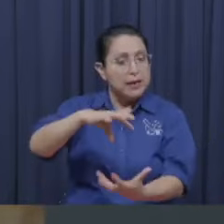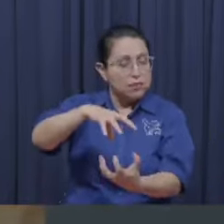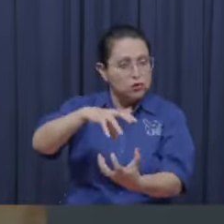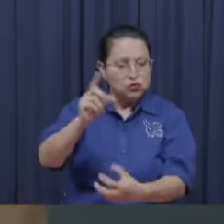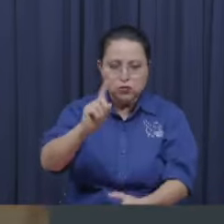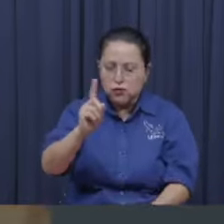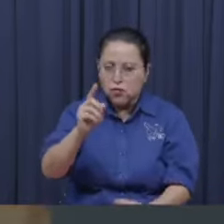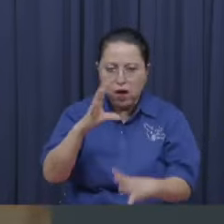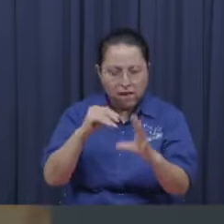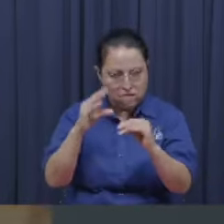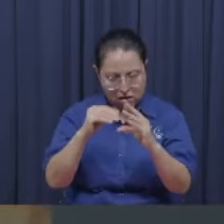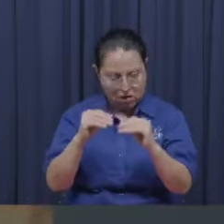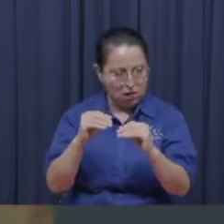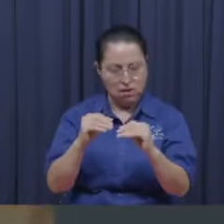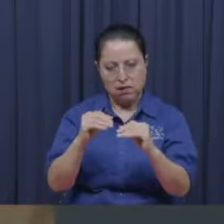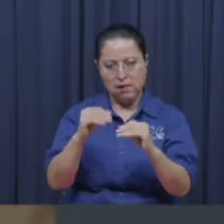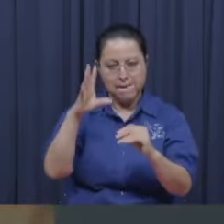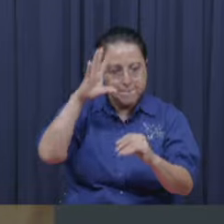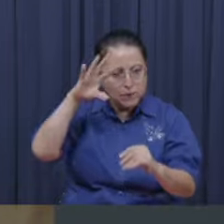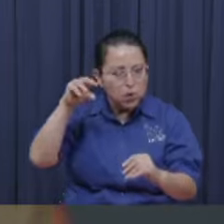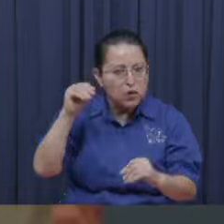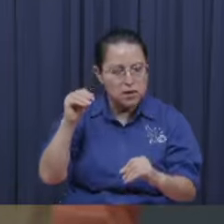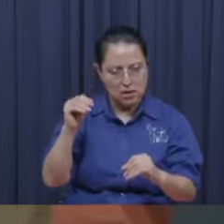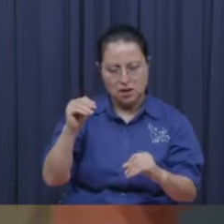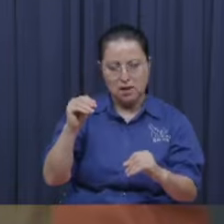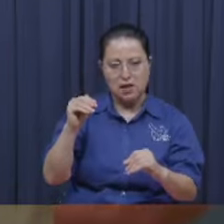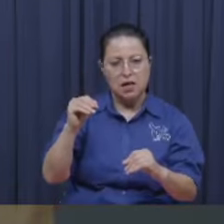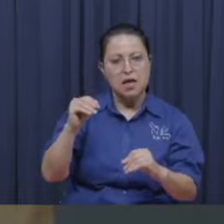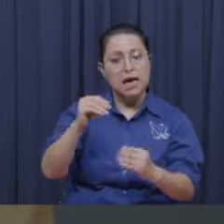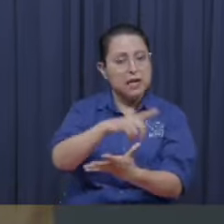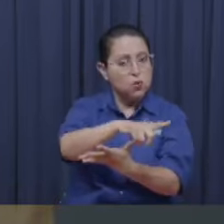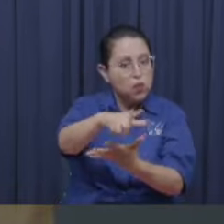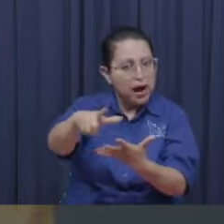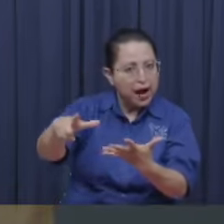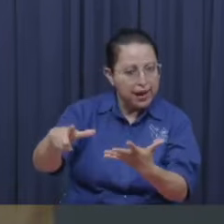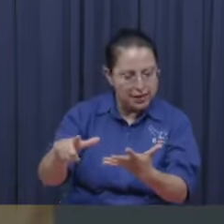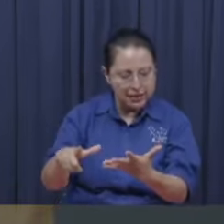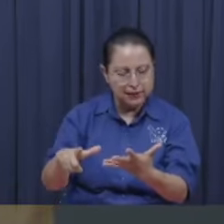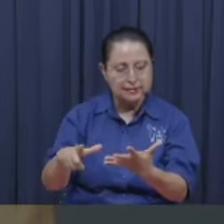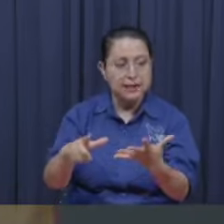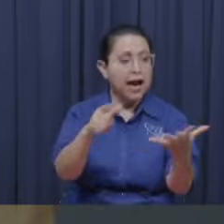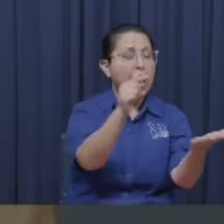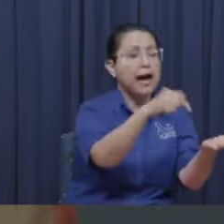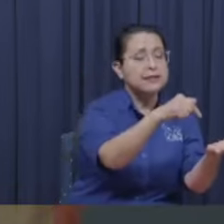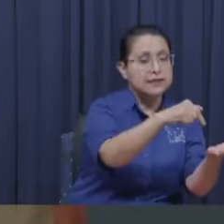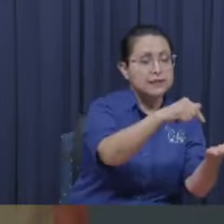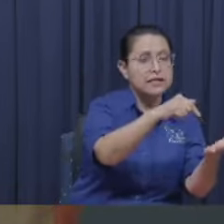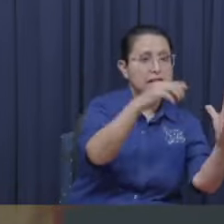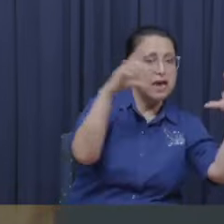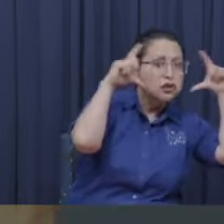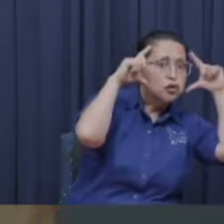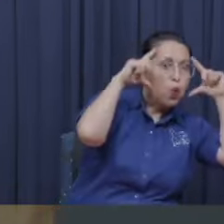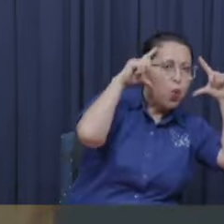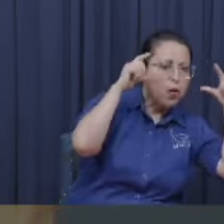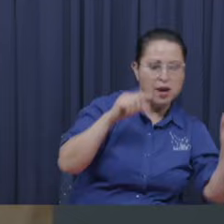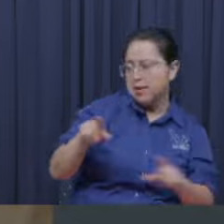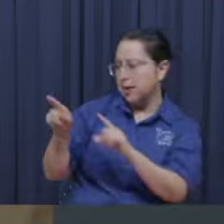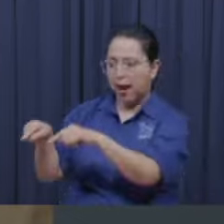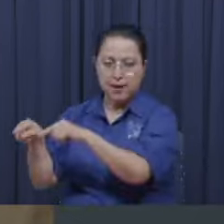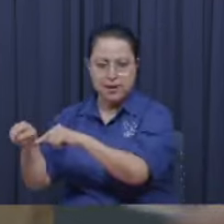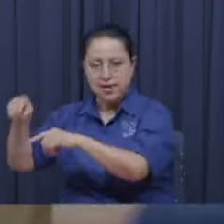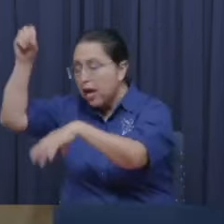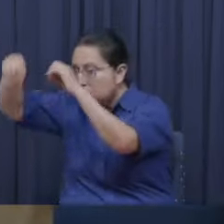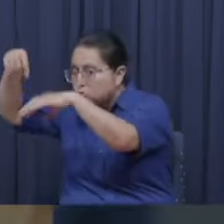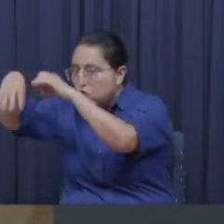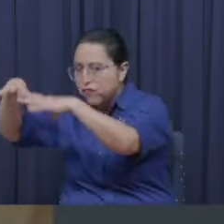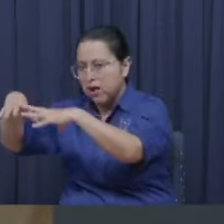sur. Entonces no puede ser para todo el globo terráqueo, ¿verdad? Tiene que ser con